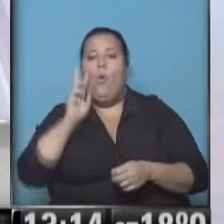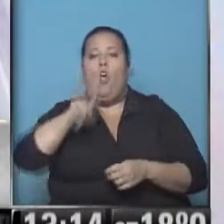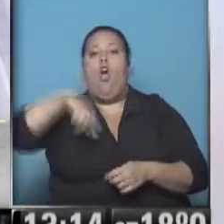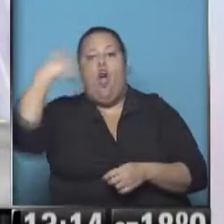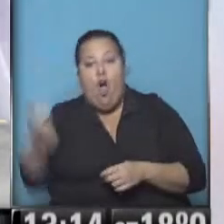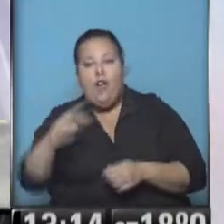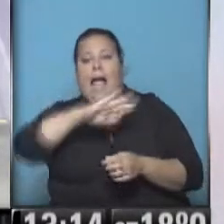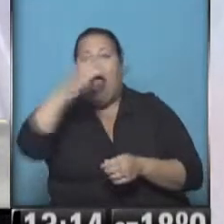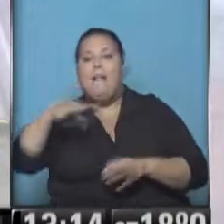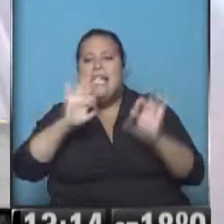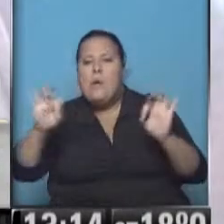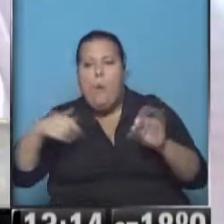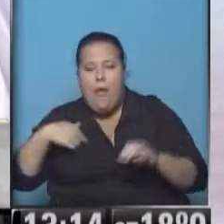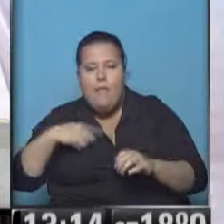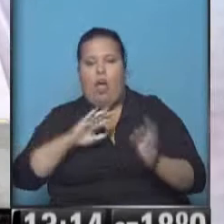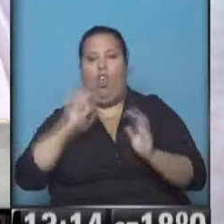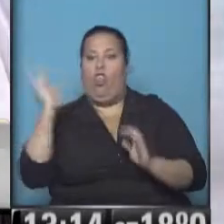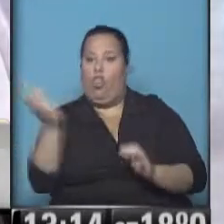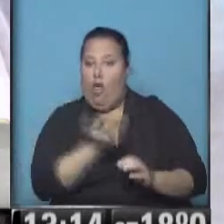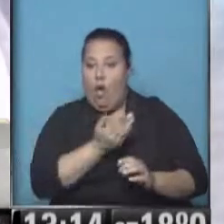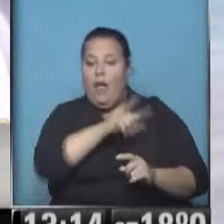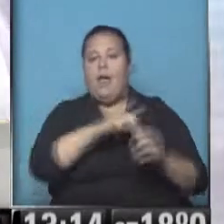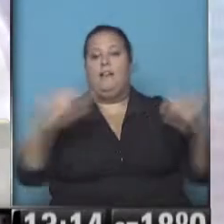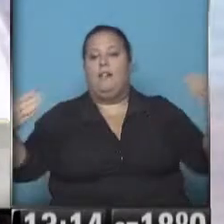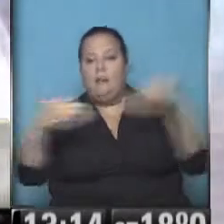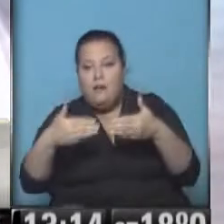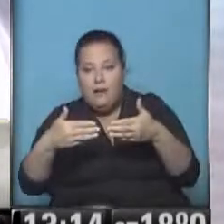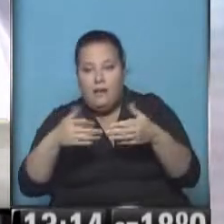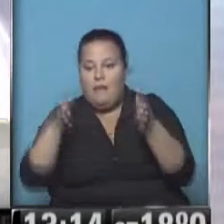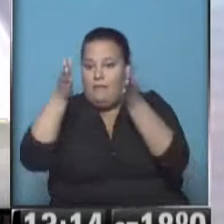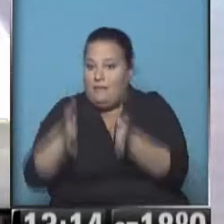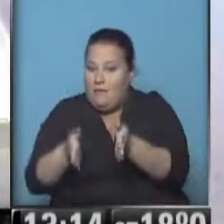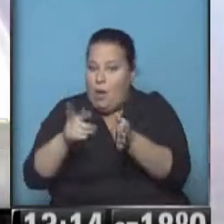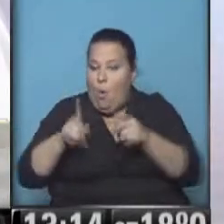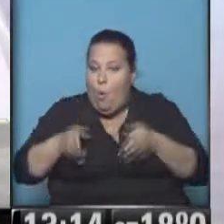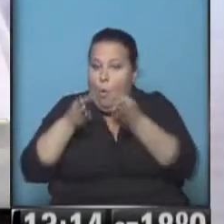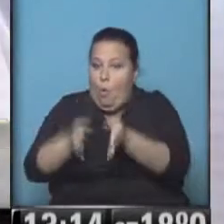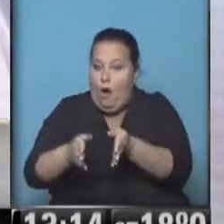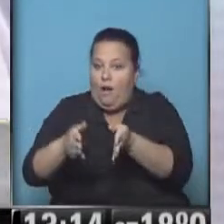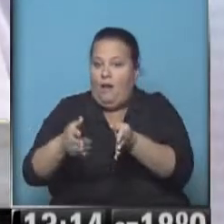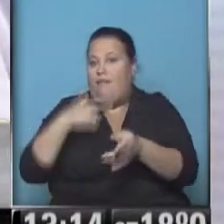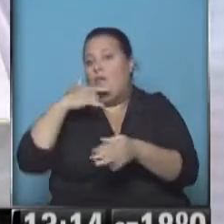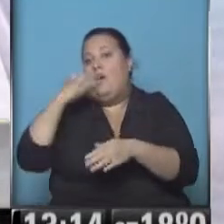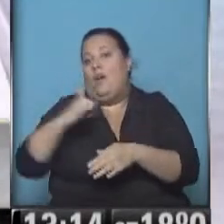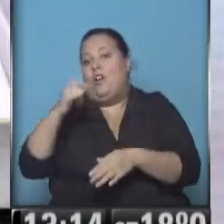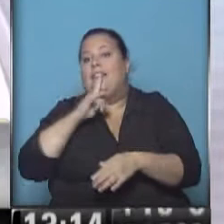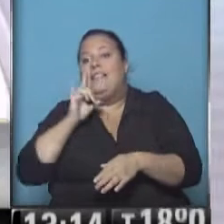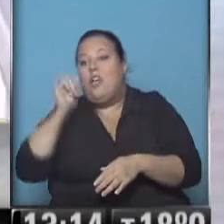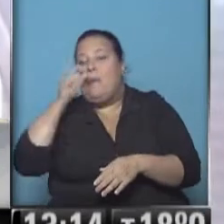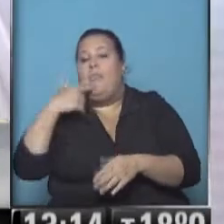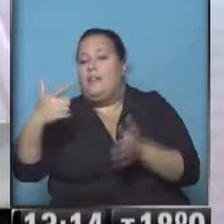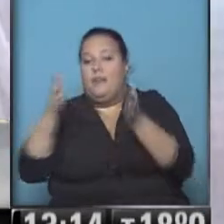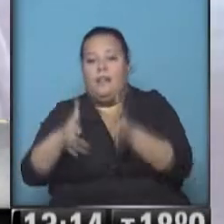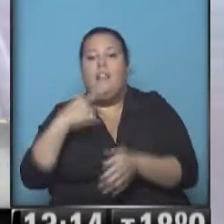una camioneta igual que la mía dobla. Y ellos paran paralelamente a la camioneta esa y, por los dichos del tío y del padre, dice